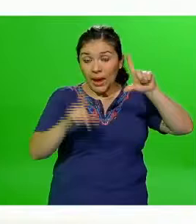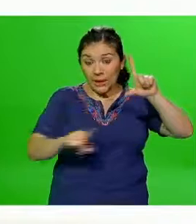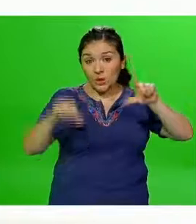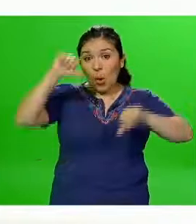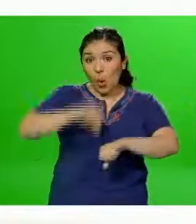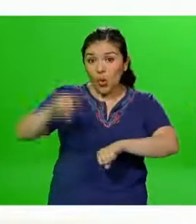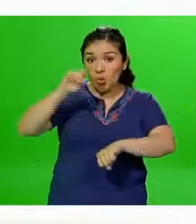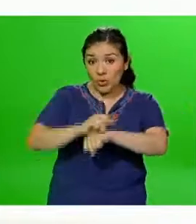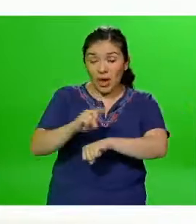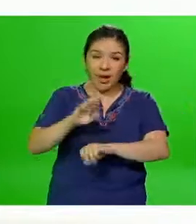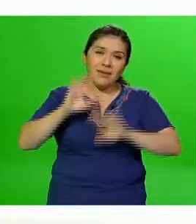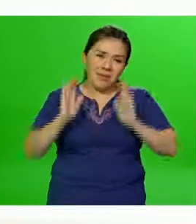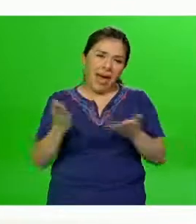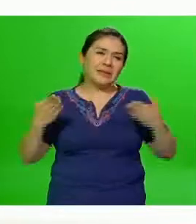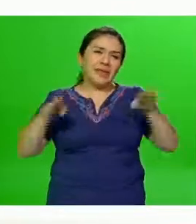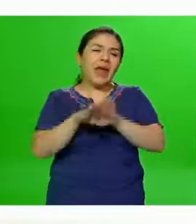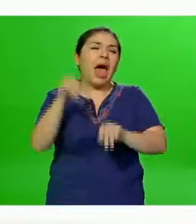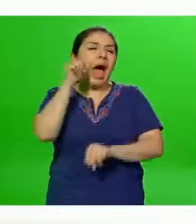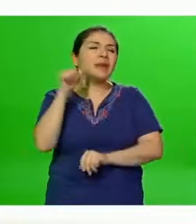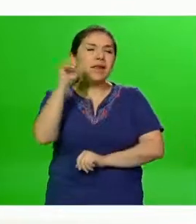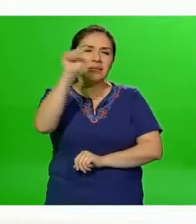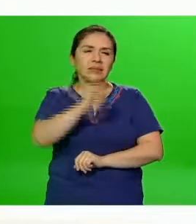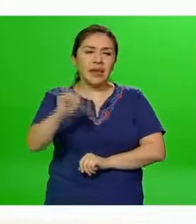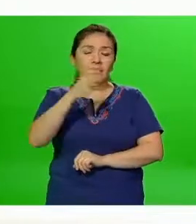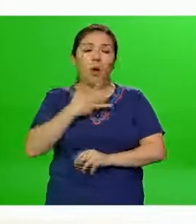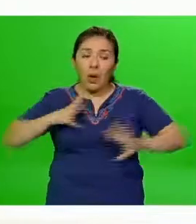día de hoy, con el cierre de ayer sábado,